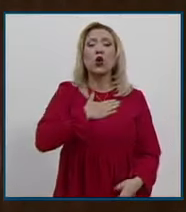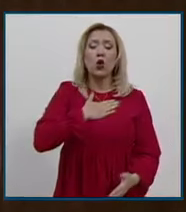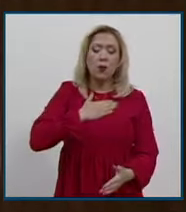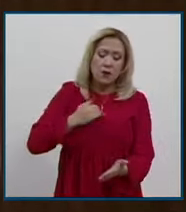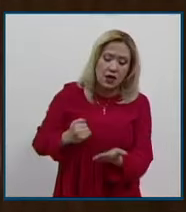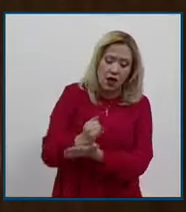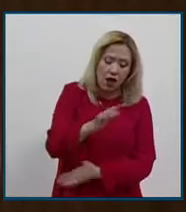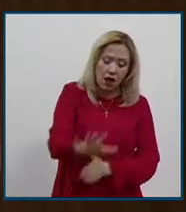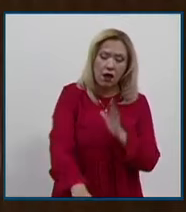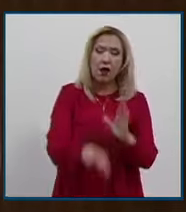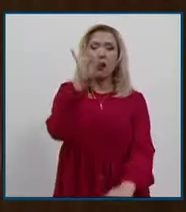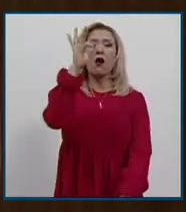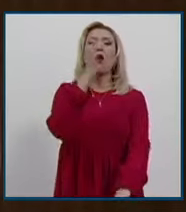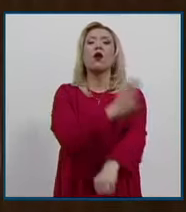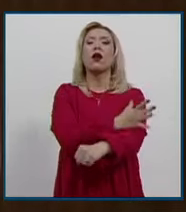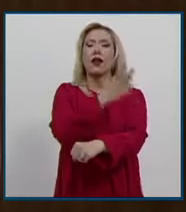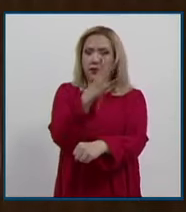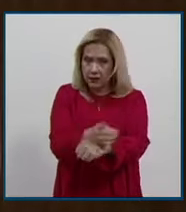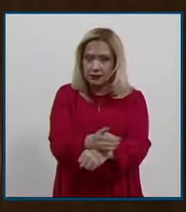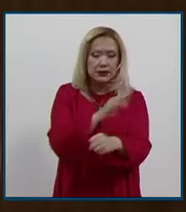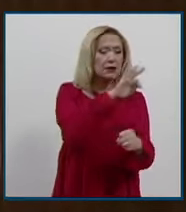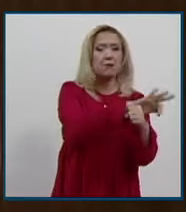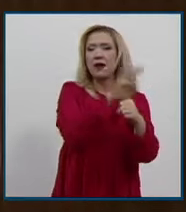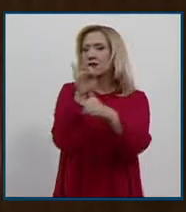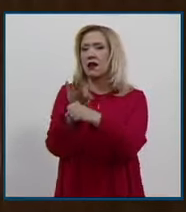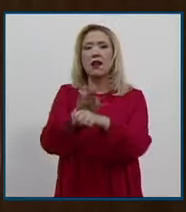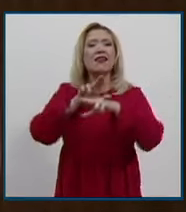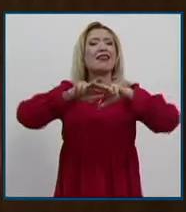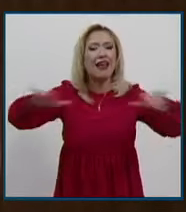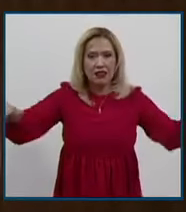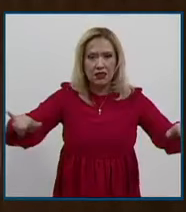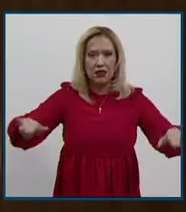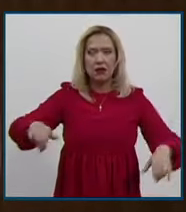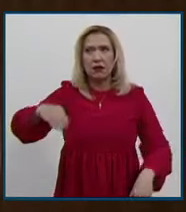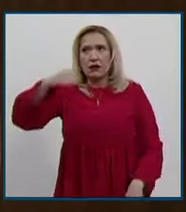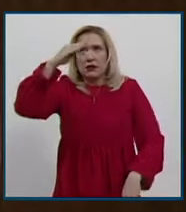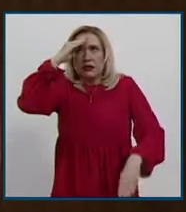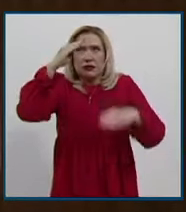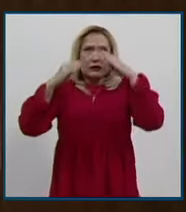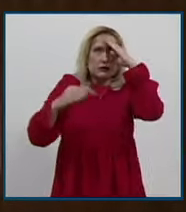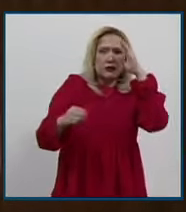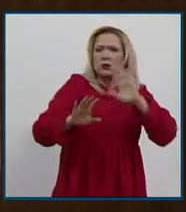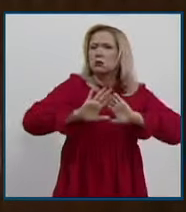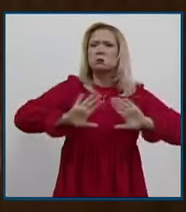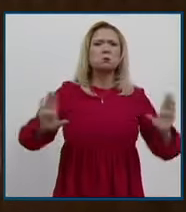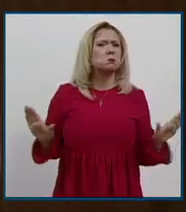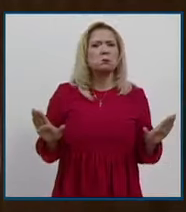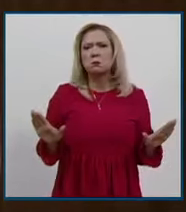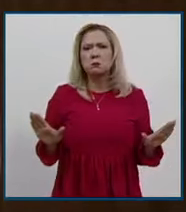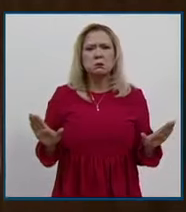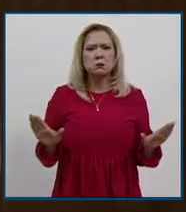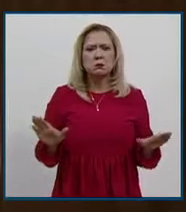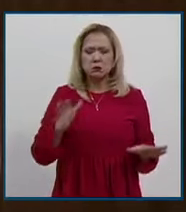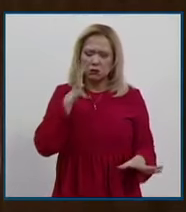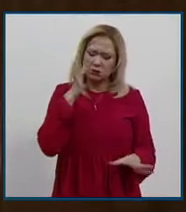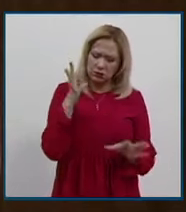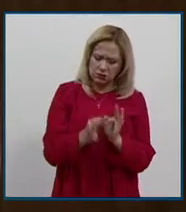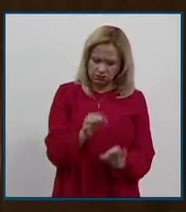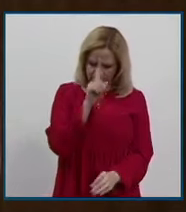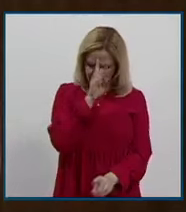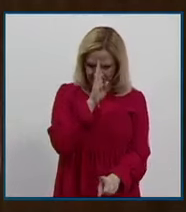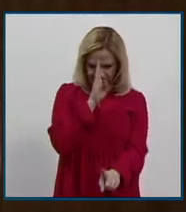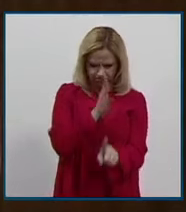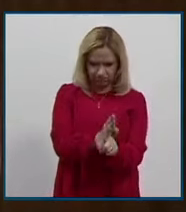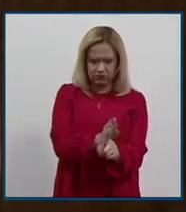honradez con imparcialidad libre de remordimientos y siempre comprometido con su vocación